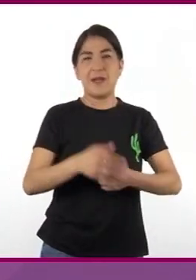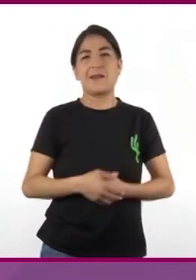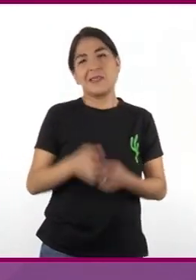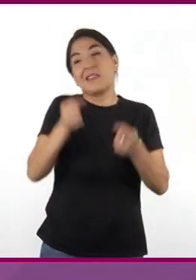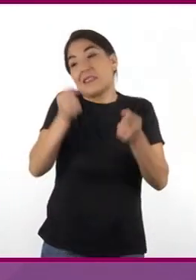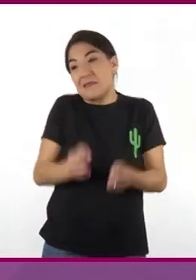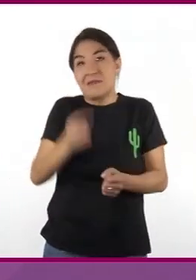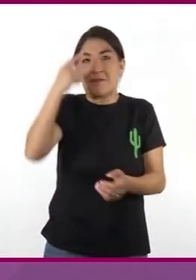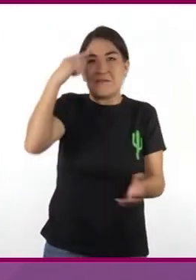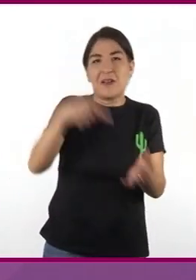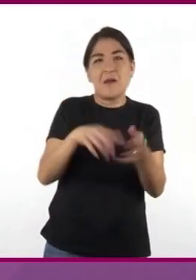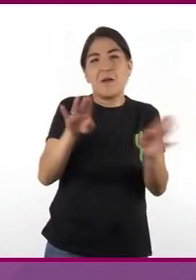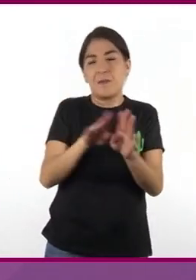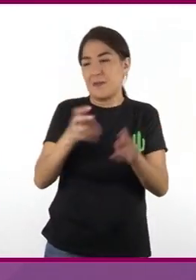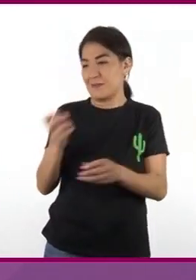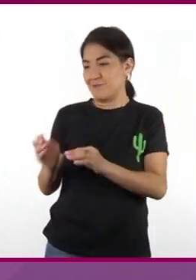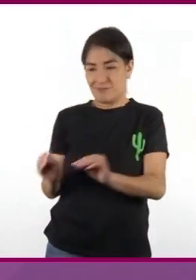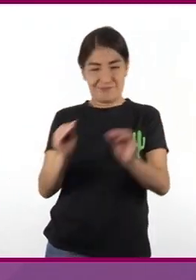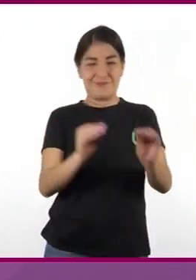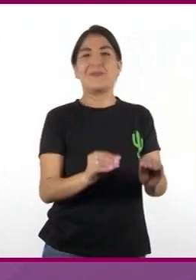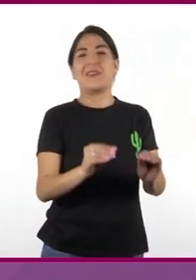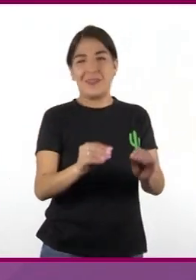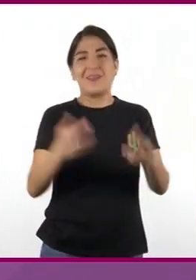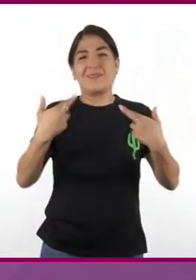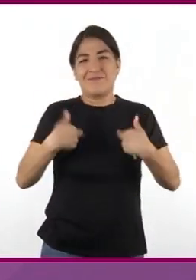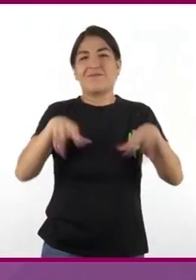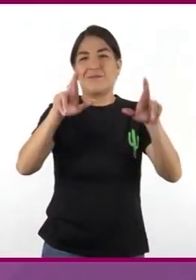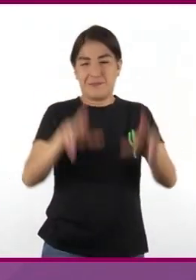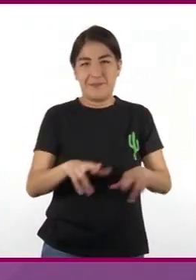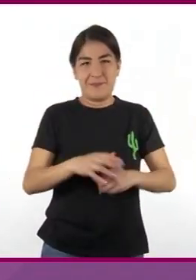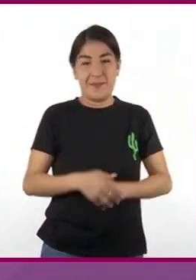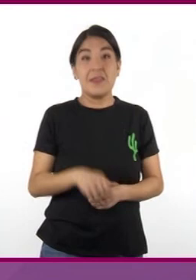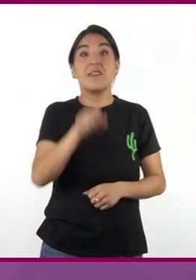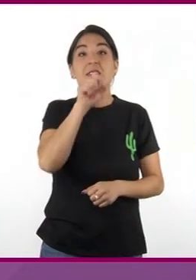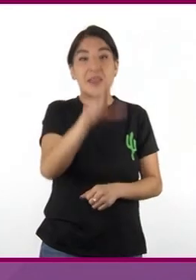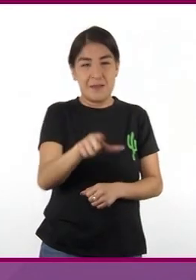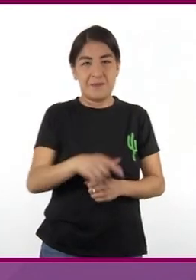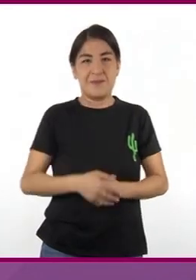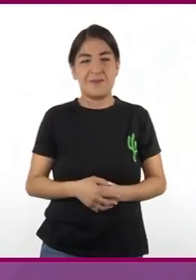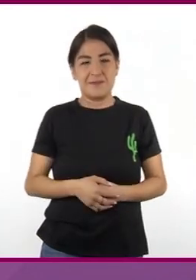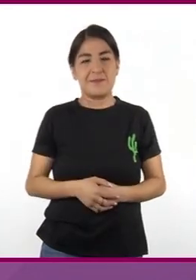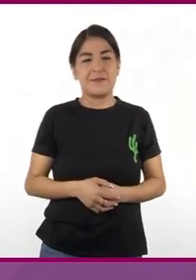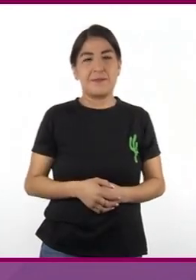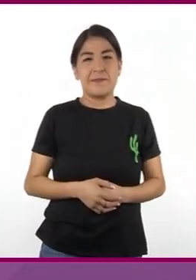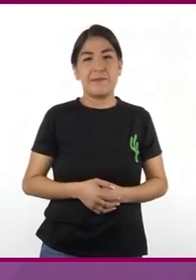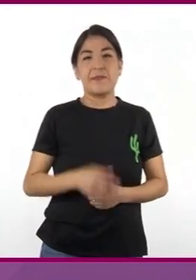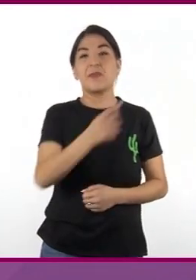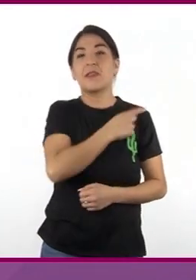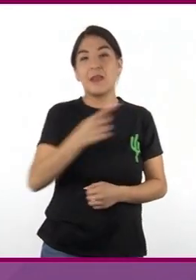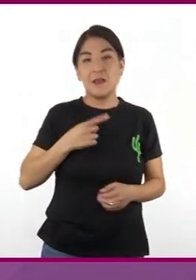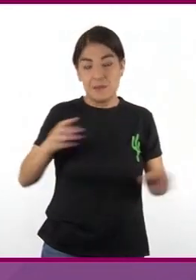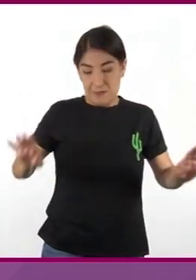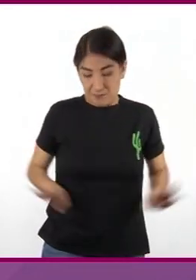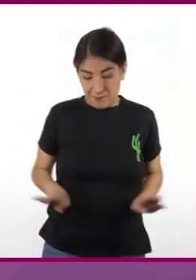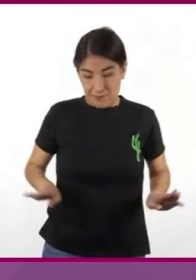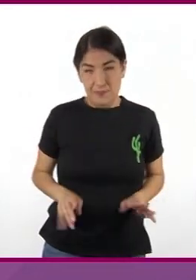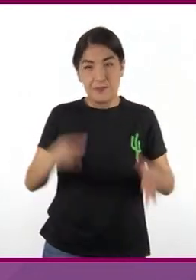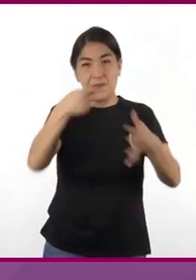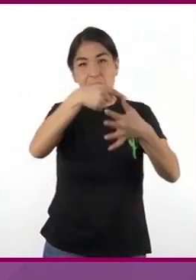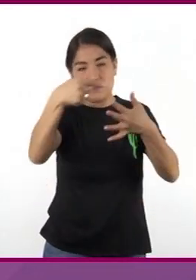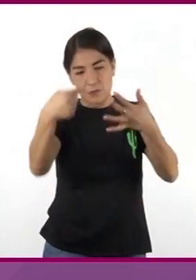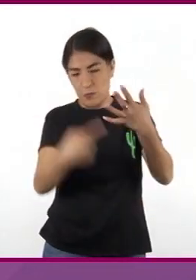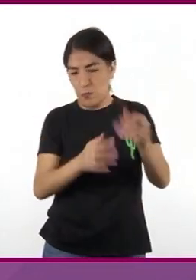porque se consideran los más representativos. Además, debe apuntar características generales que